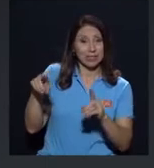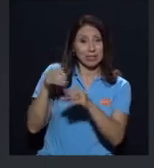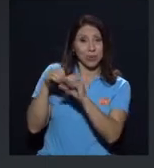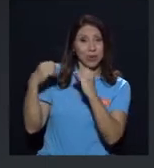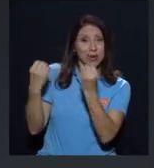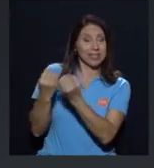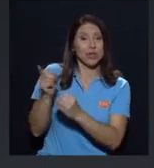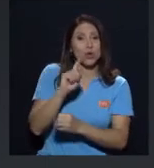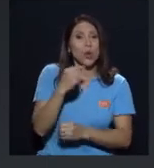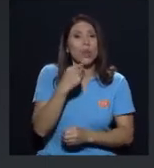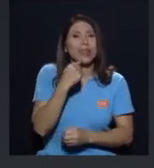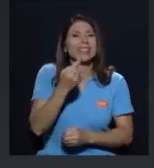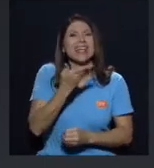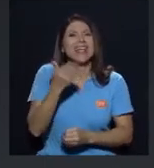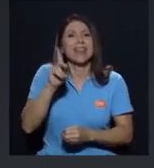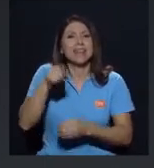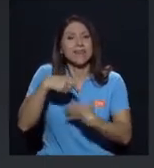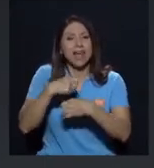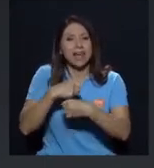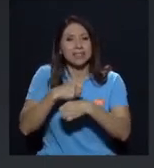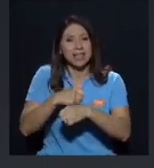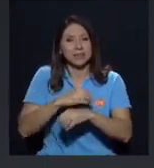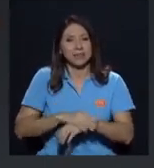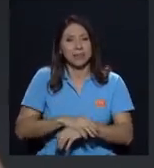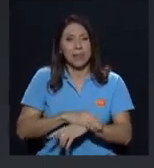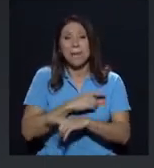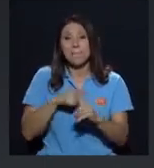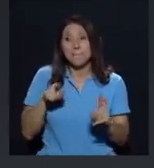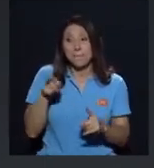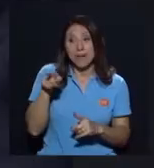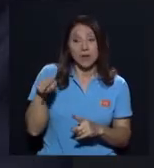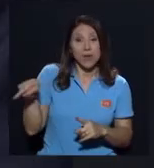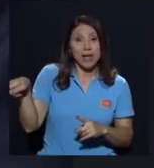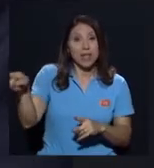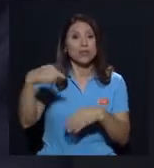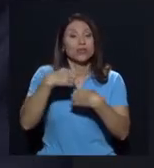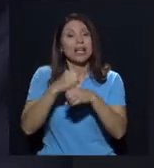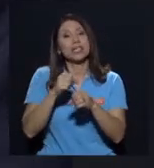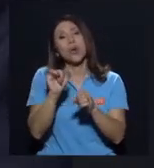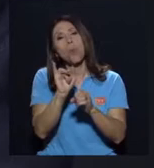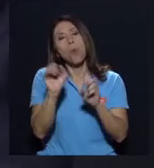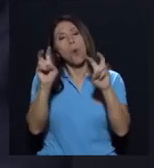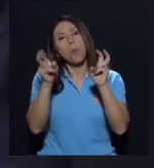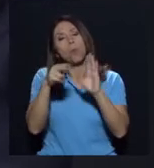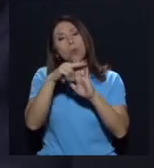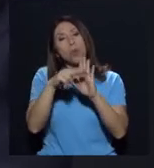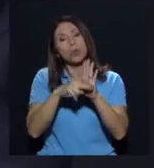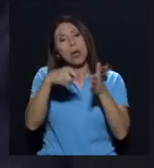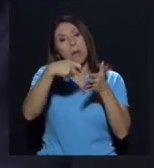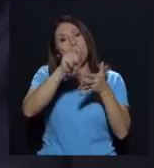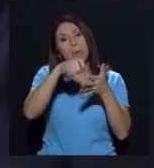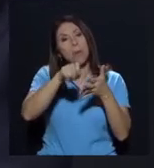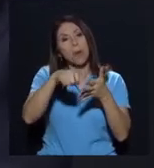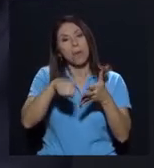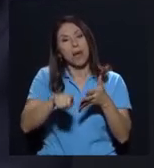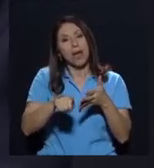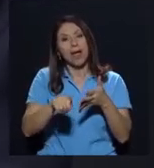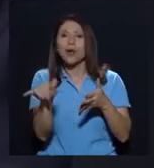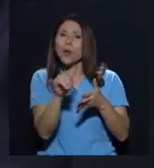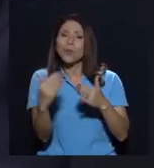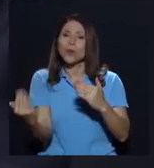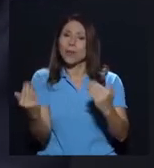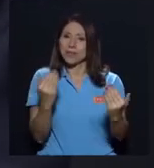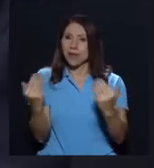cuando sus calificaciones de ahí por pulsar la metáfora del niño si el